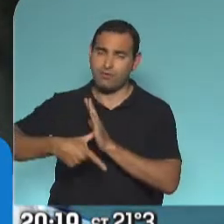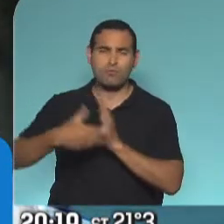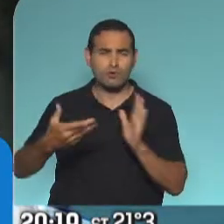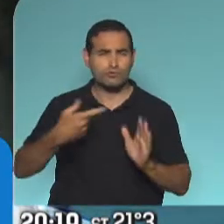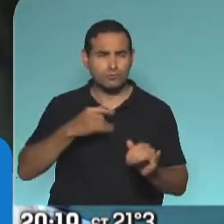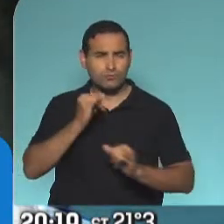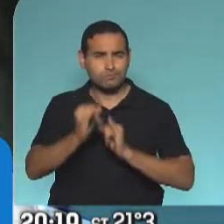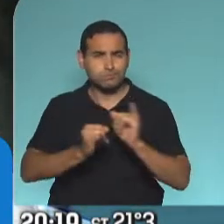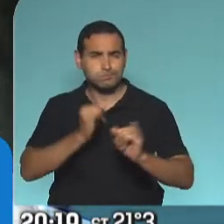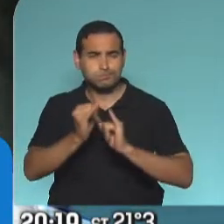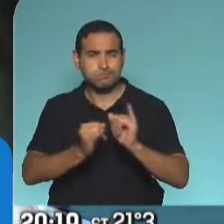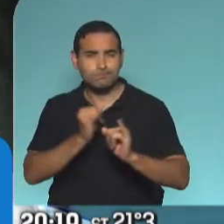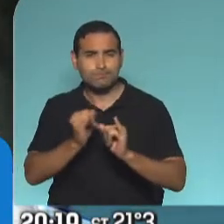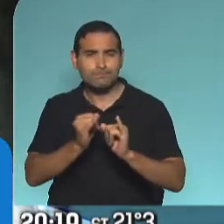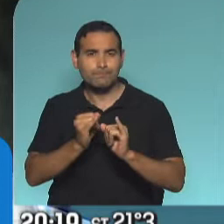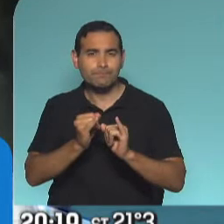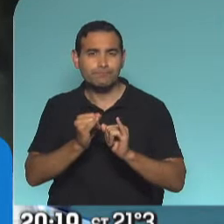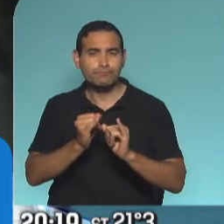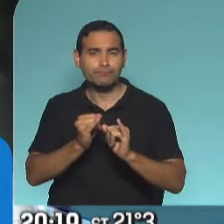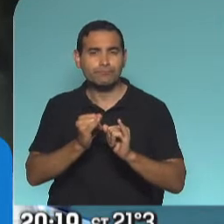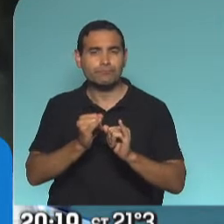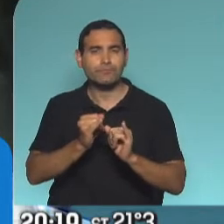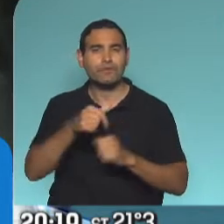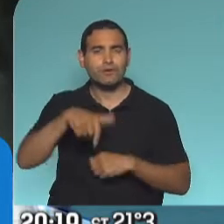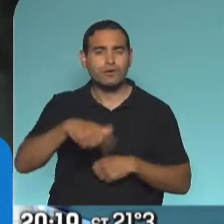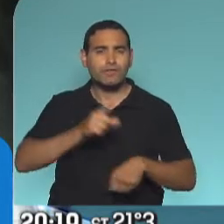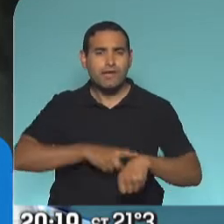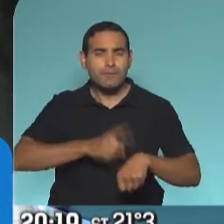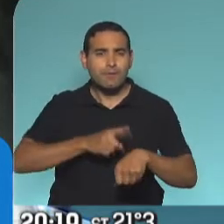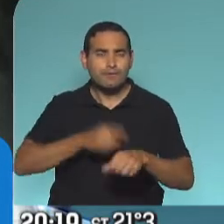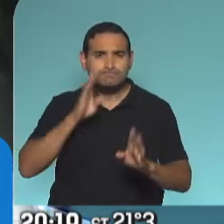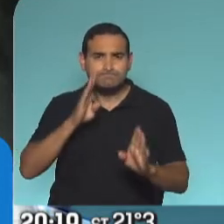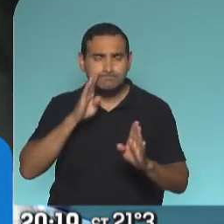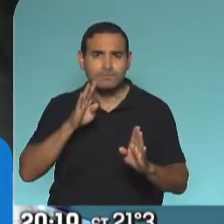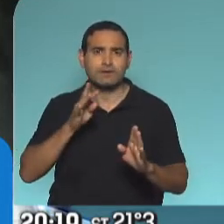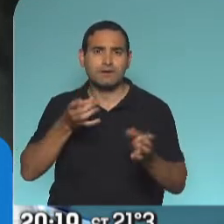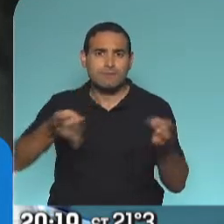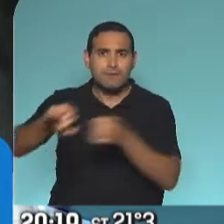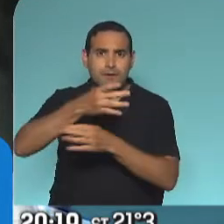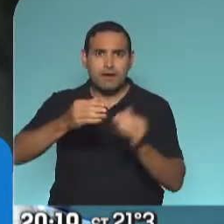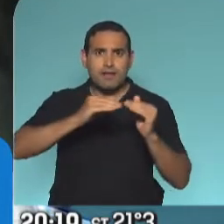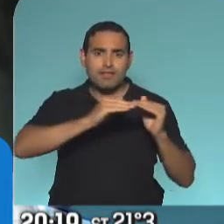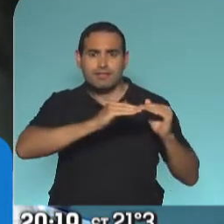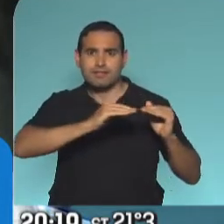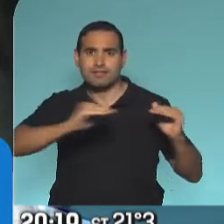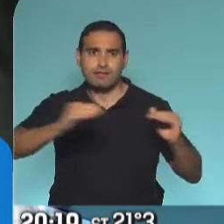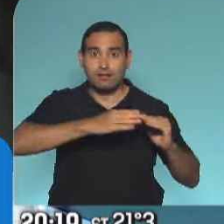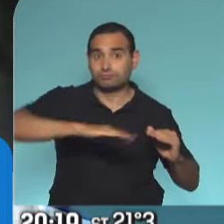hablaba de que nos dedicamos mucho tiempo a aplanar la curva. Esto era que no se